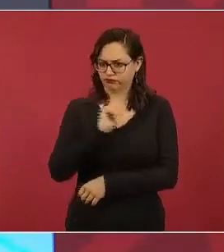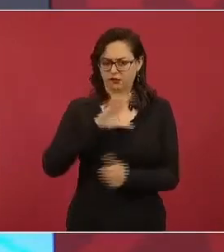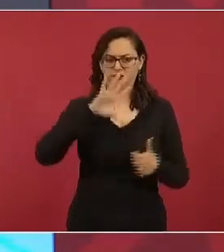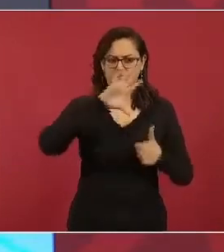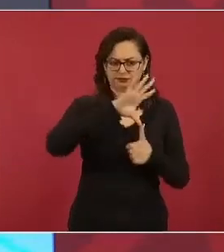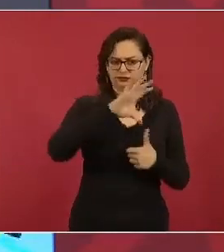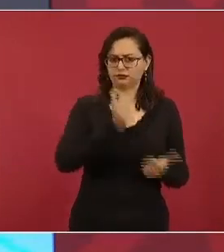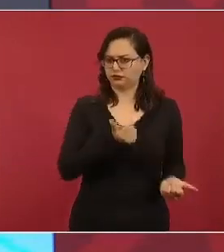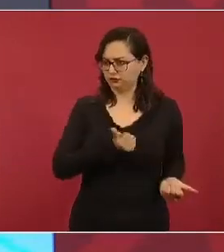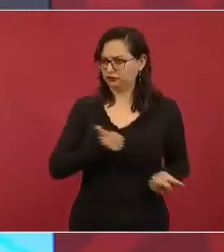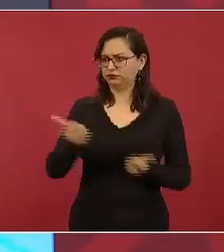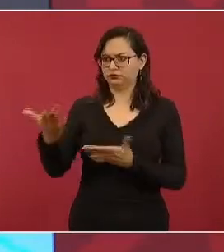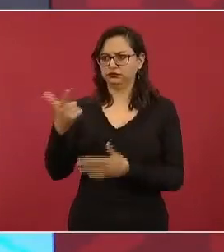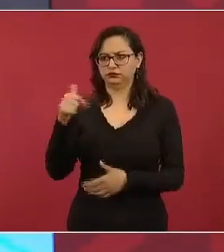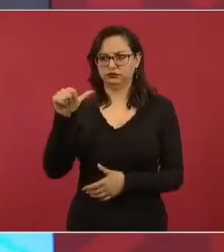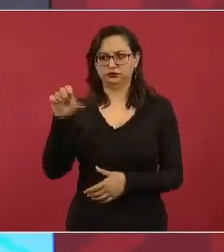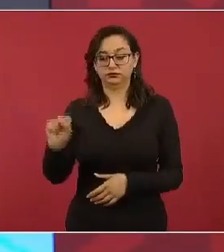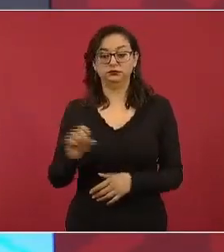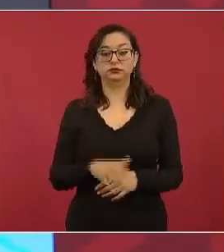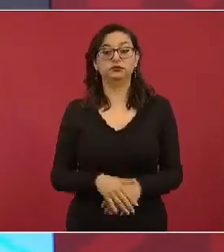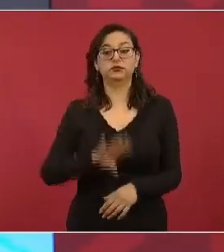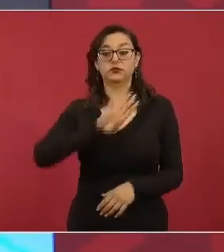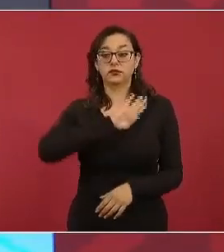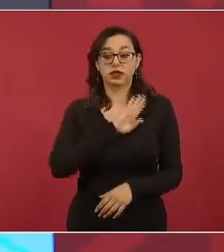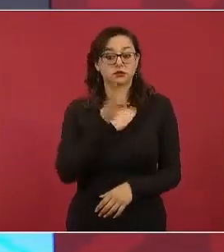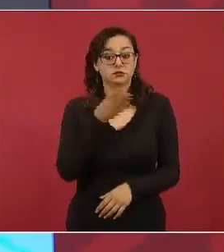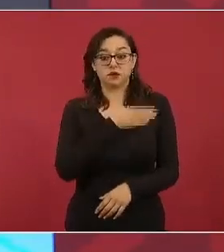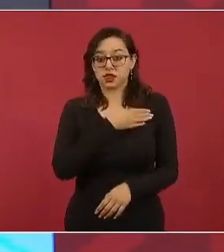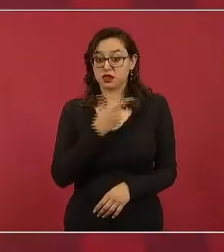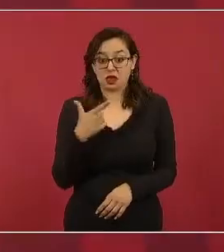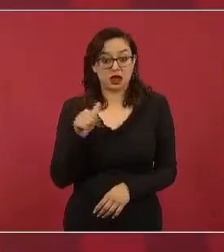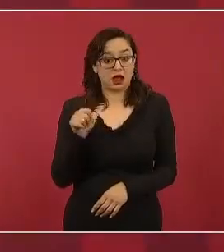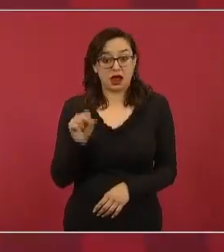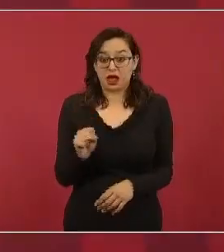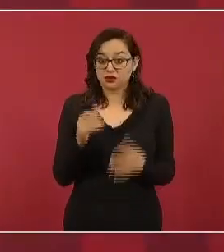Porque España no tiene gas, ayer lo decía muy bien Alberto.